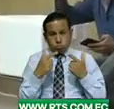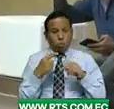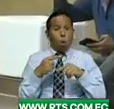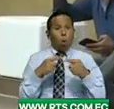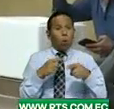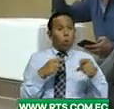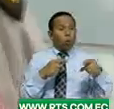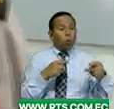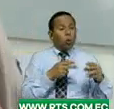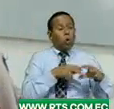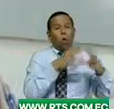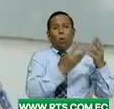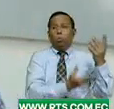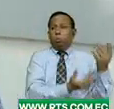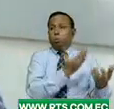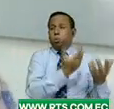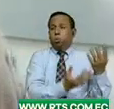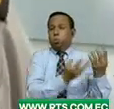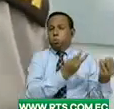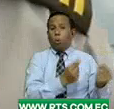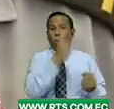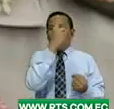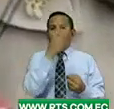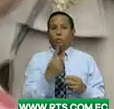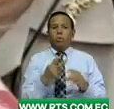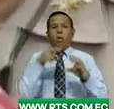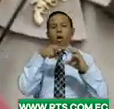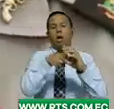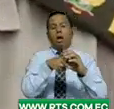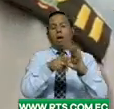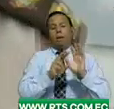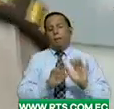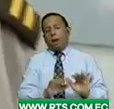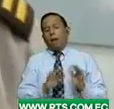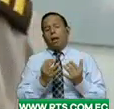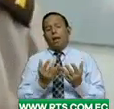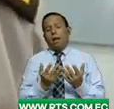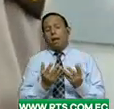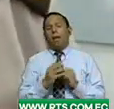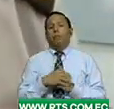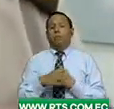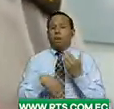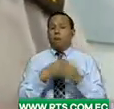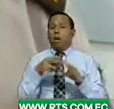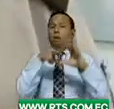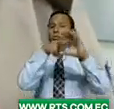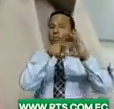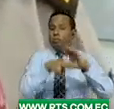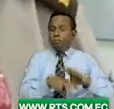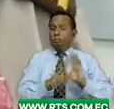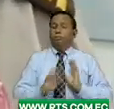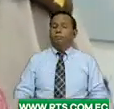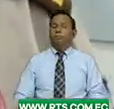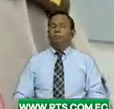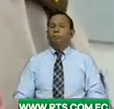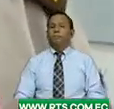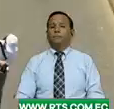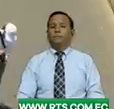su familia. Ayer identificamos aparentemente extranjeros. Participaron en el hecho delictivo, estamos buscando a